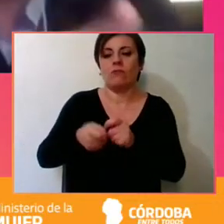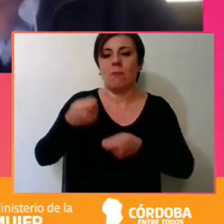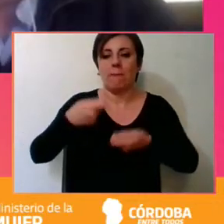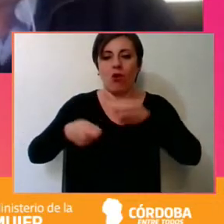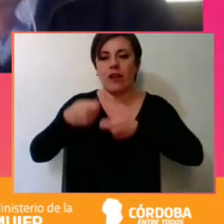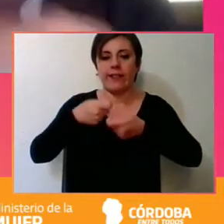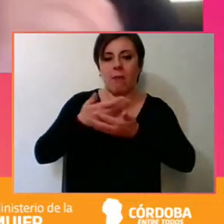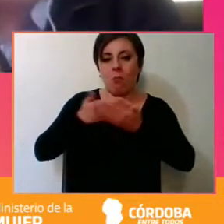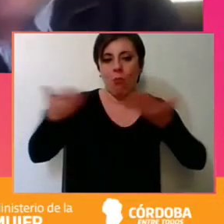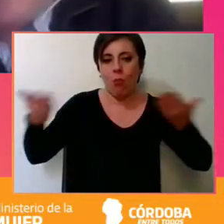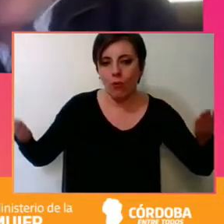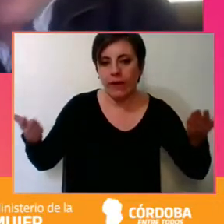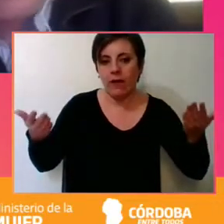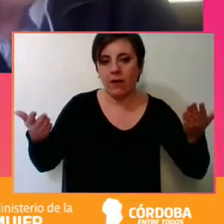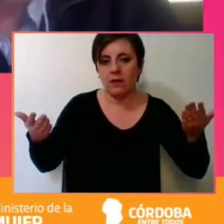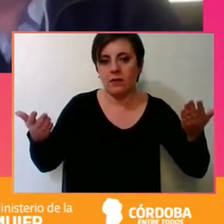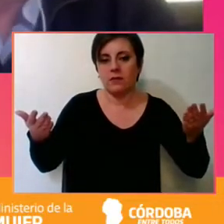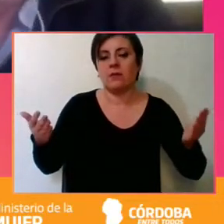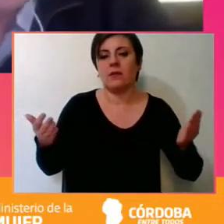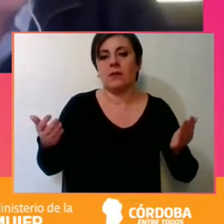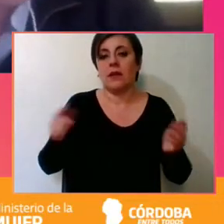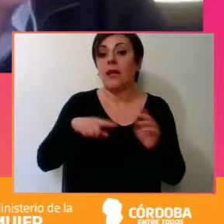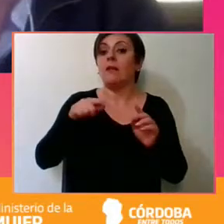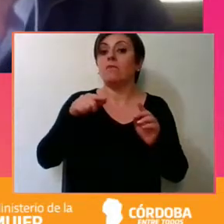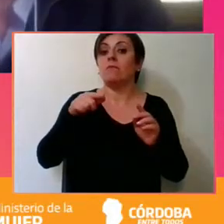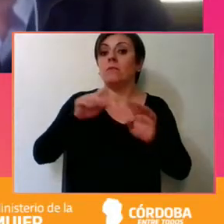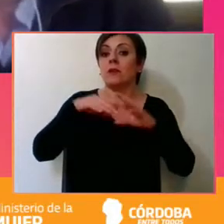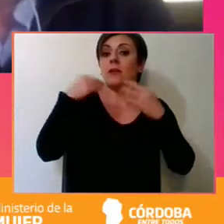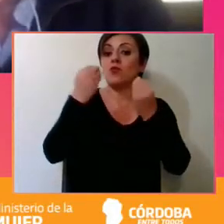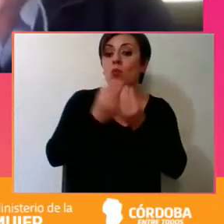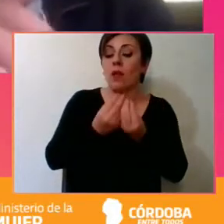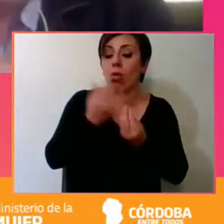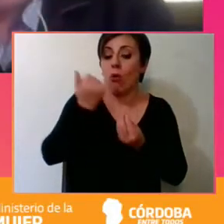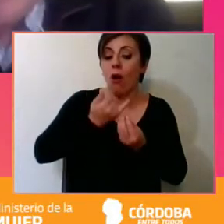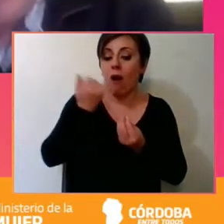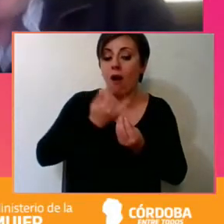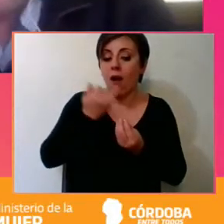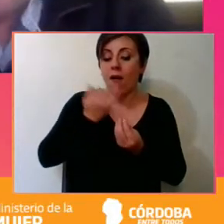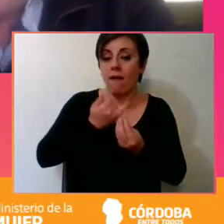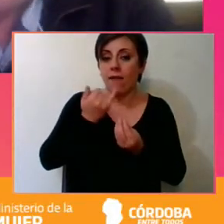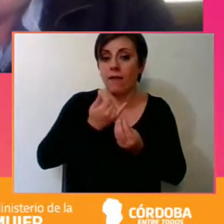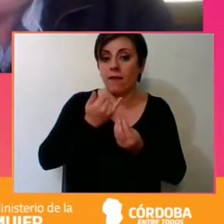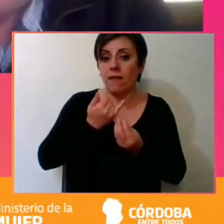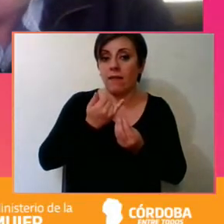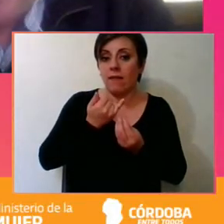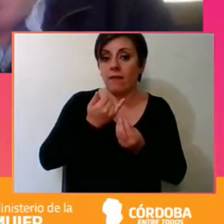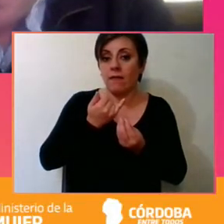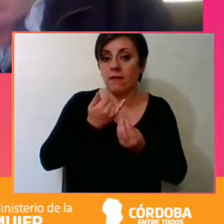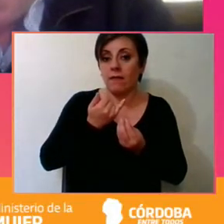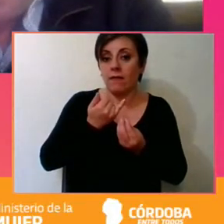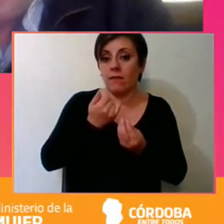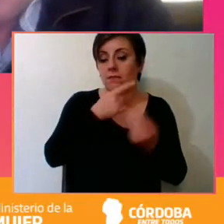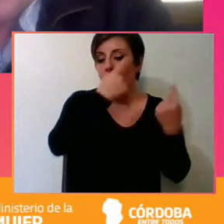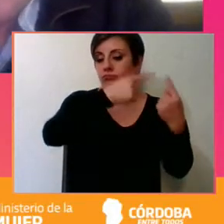implementar, y yo me atrevería a decir más, los resultados que obtengamos van a ser netamente